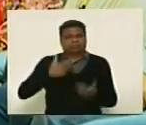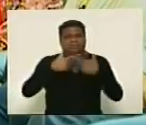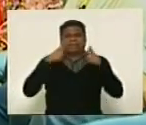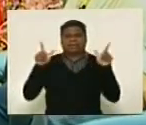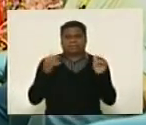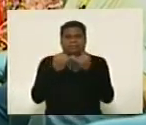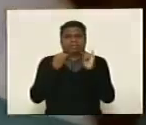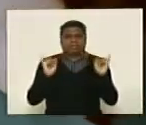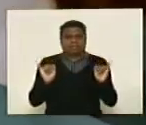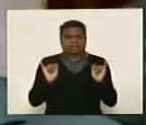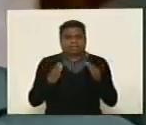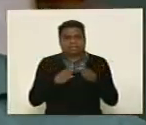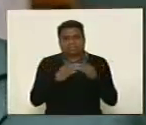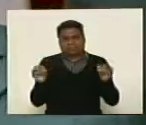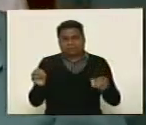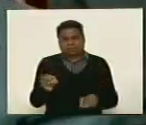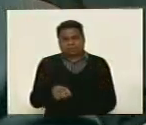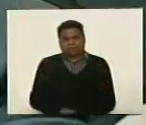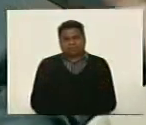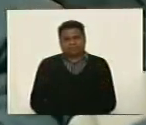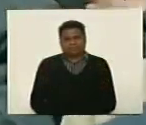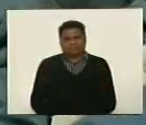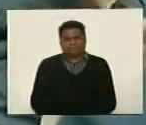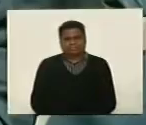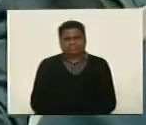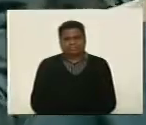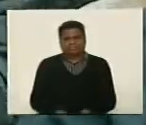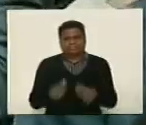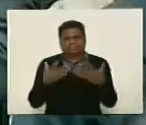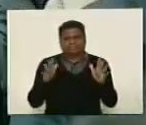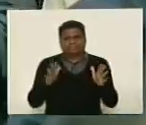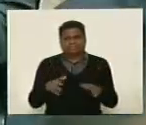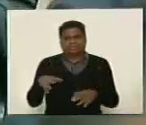independiente. Es todo, ciudadana presidenta.